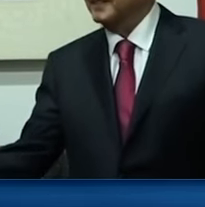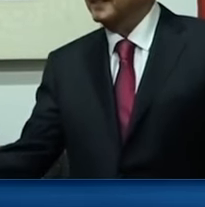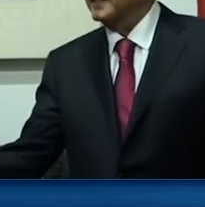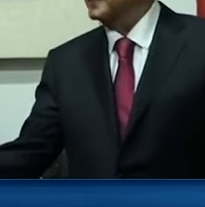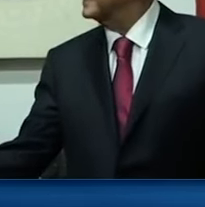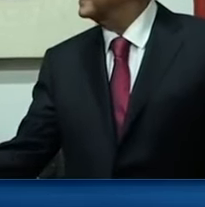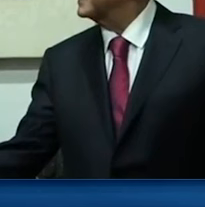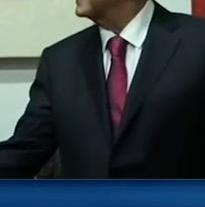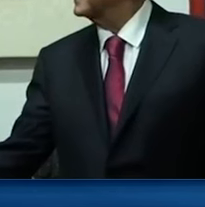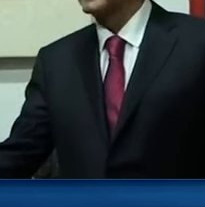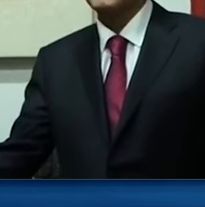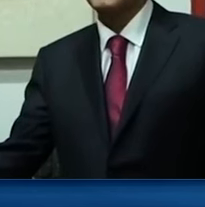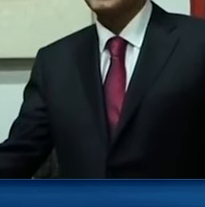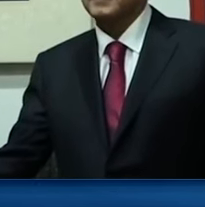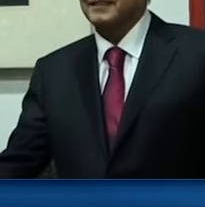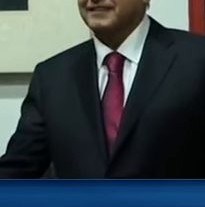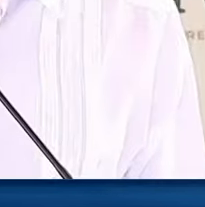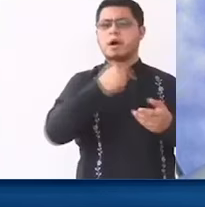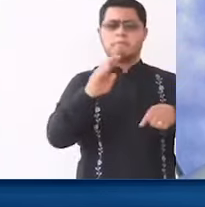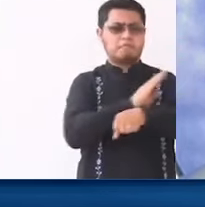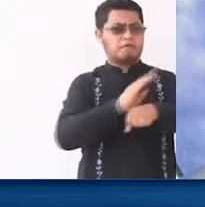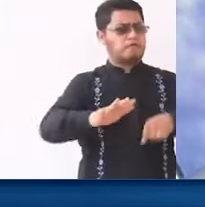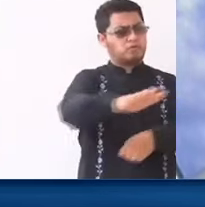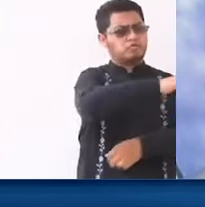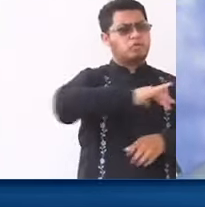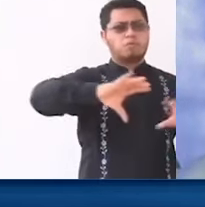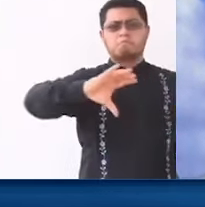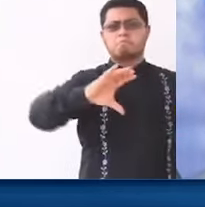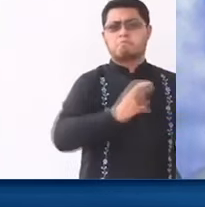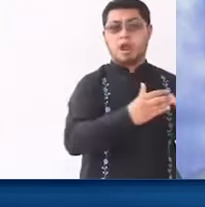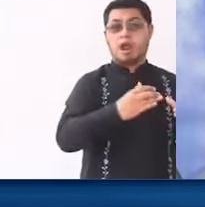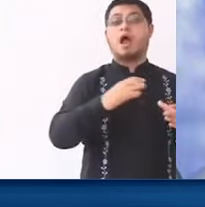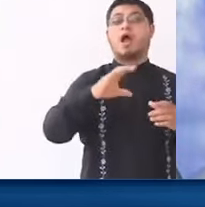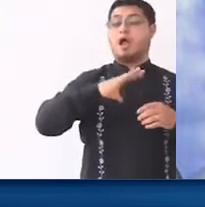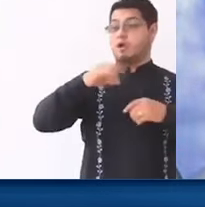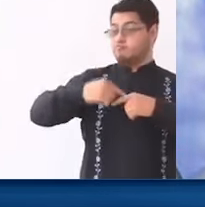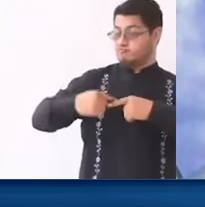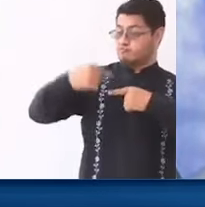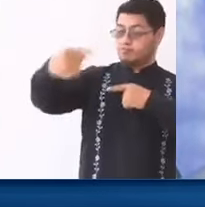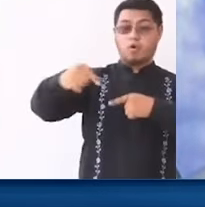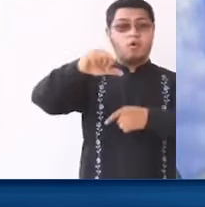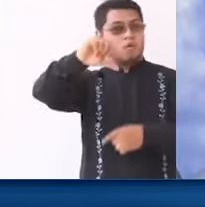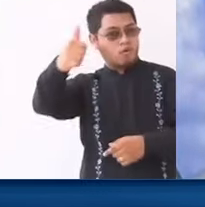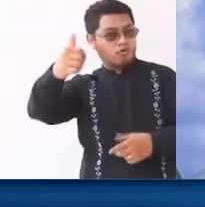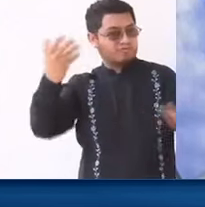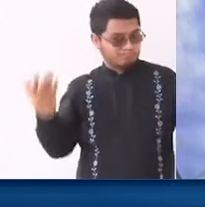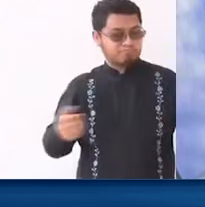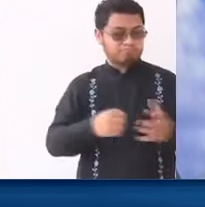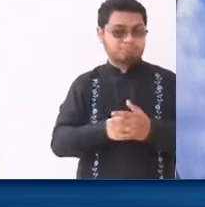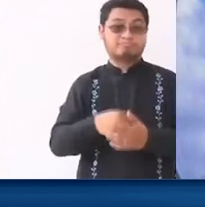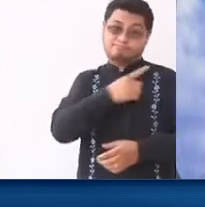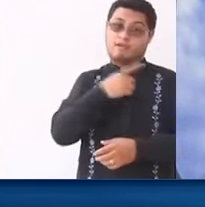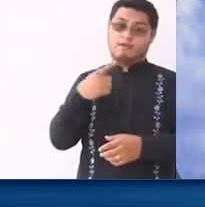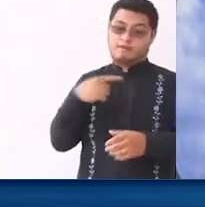para esta gente? Bueno, digamos, la resistencia ha sido